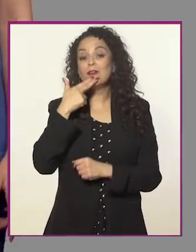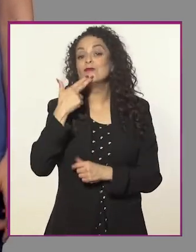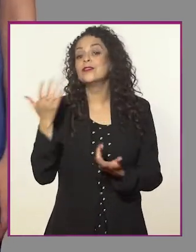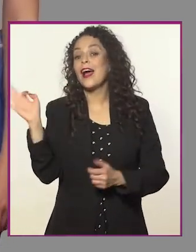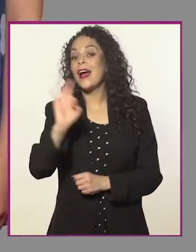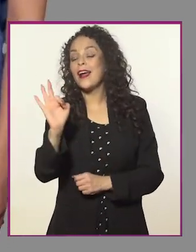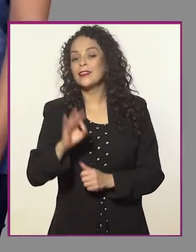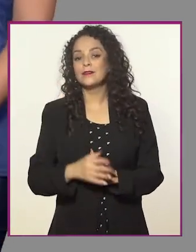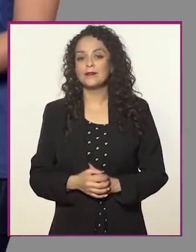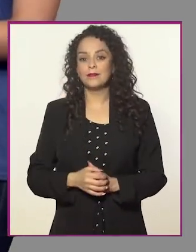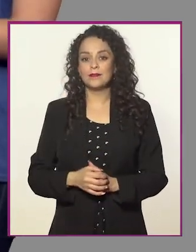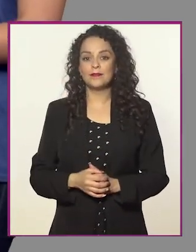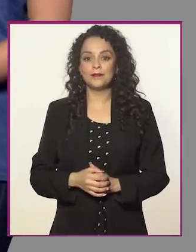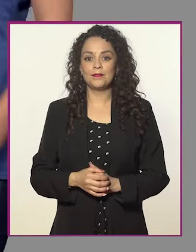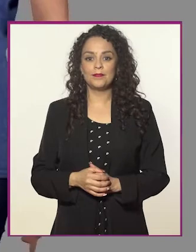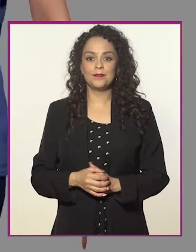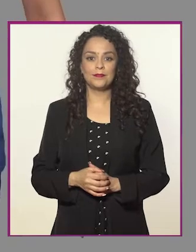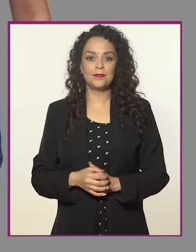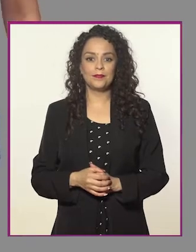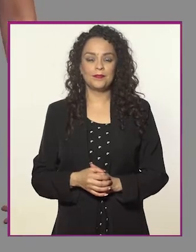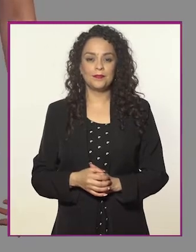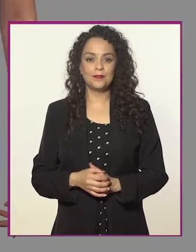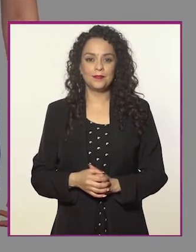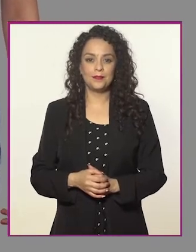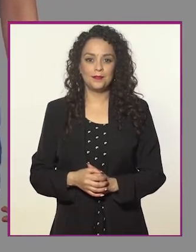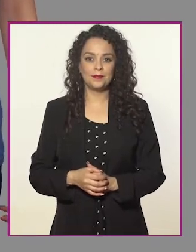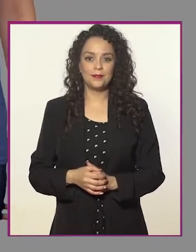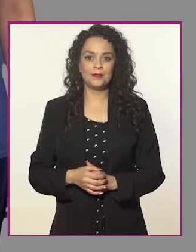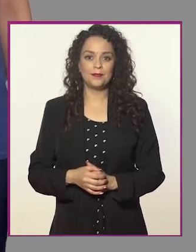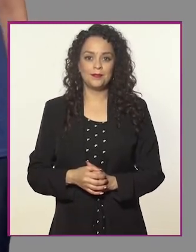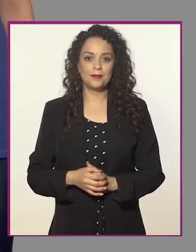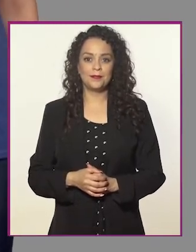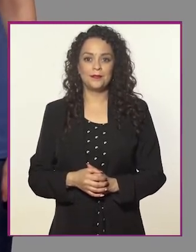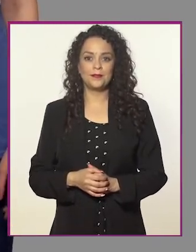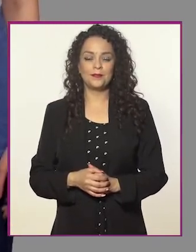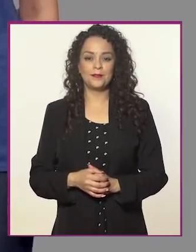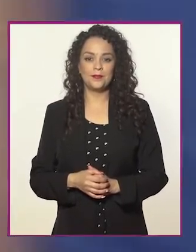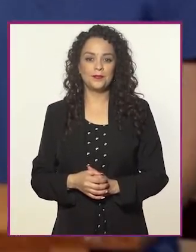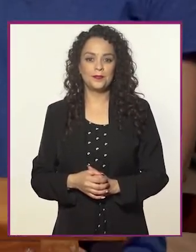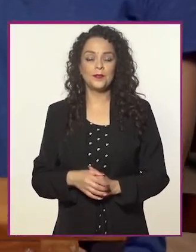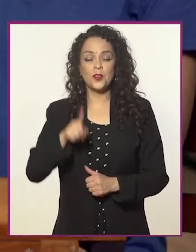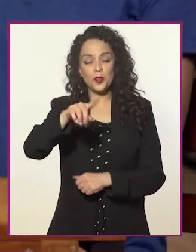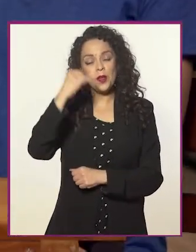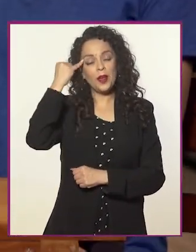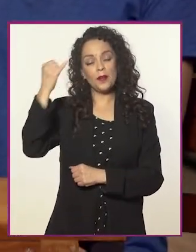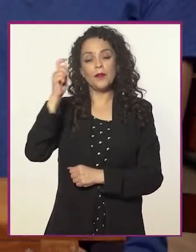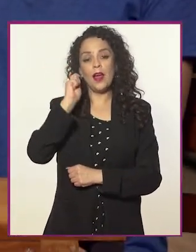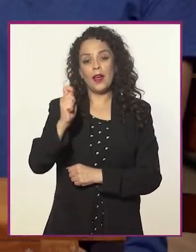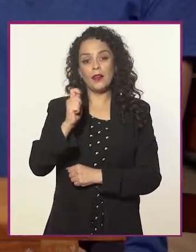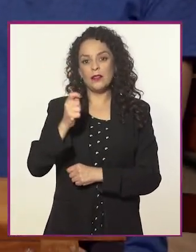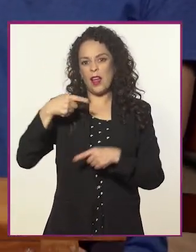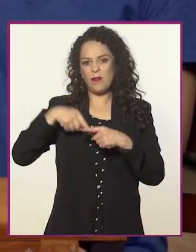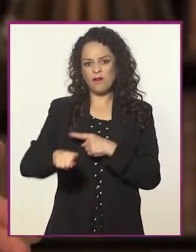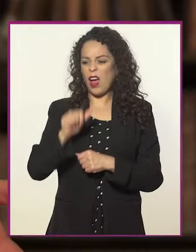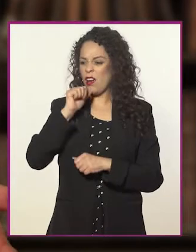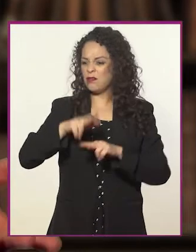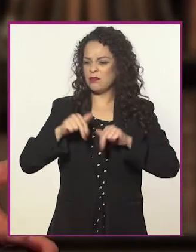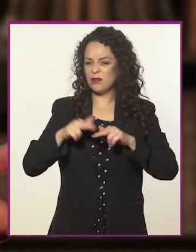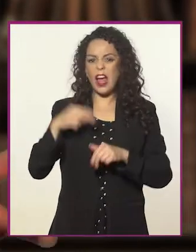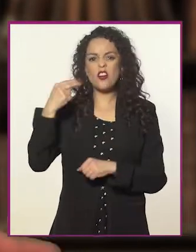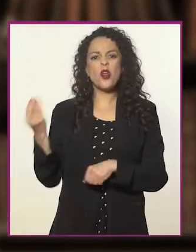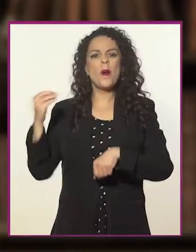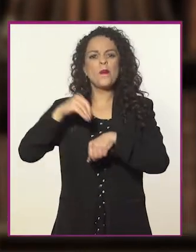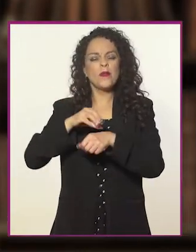usar. Oh, Simón Chelots, papi. ¡Uy, la Biblia! Imagina que empezaras de cero. ¿Qué nombre